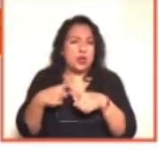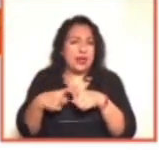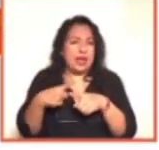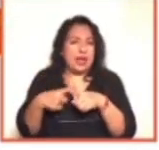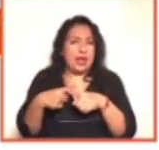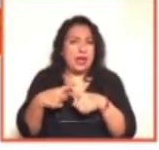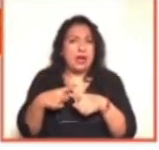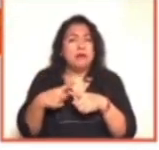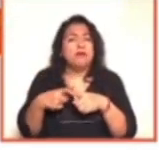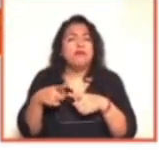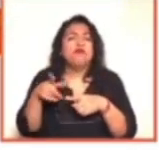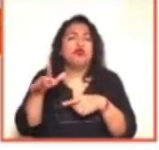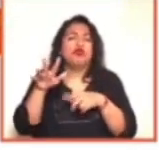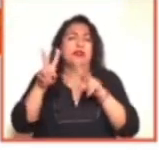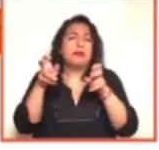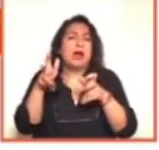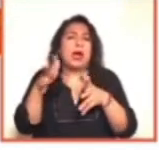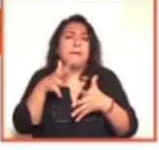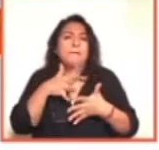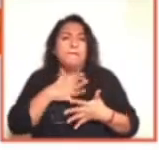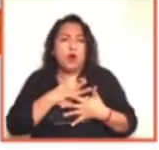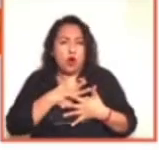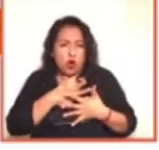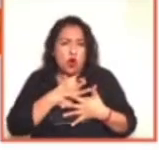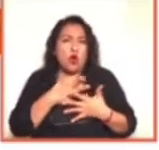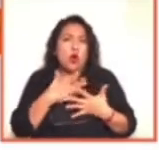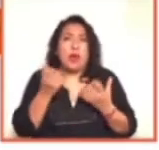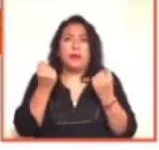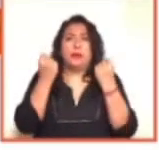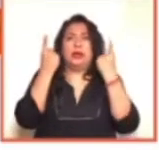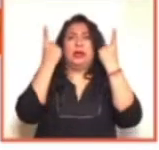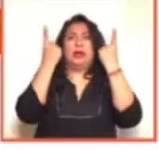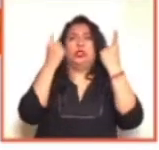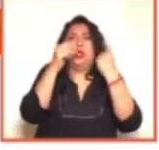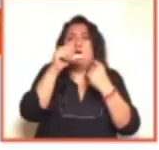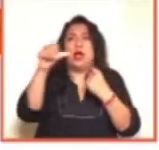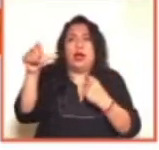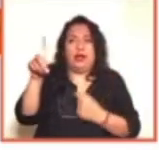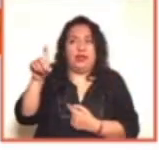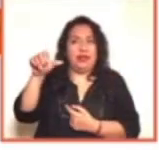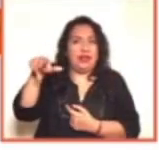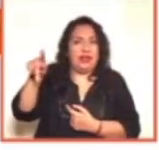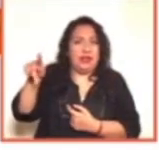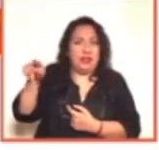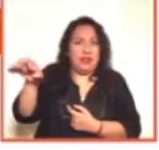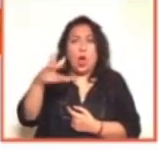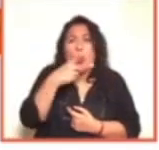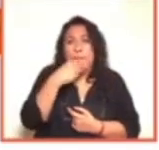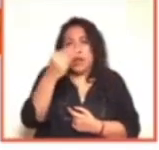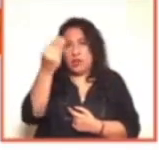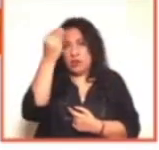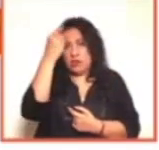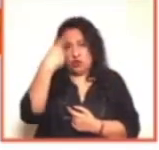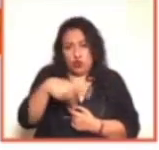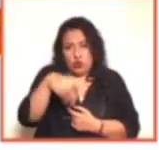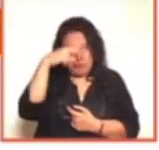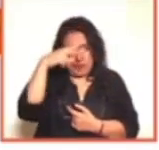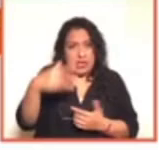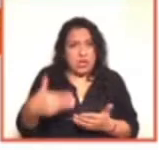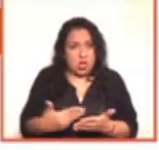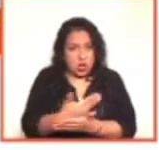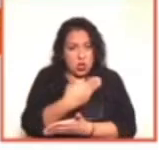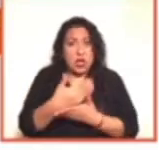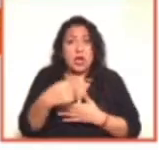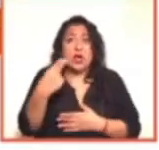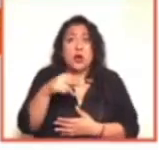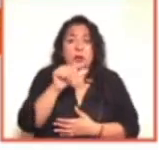trabajo amoroso, lleno de amor, de admiración por la obra de Dante, de un sabio mexicano, llamado